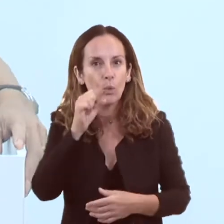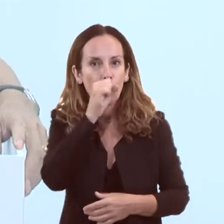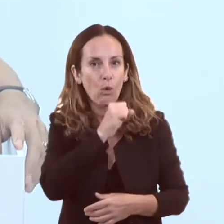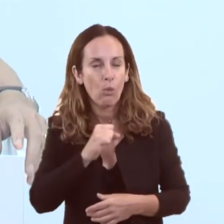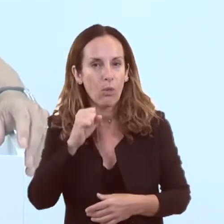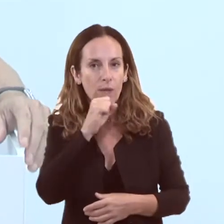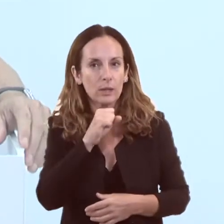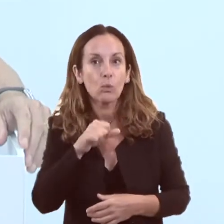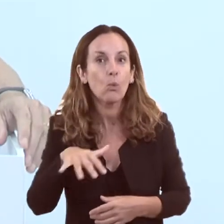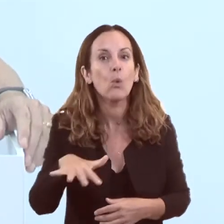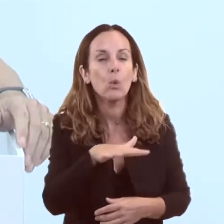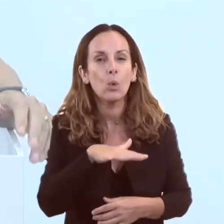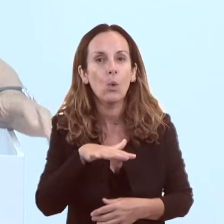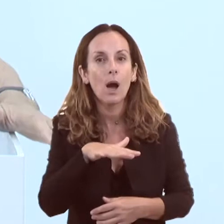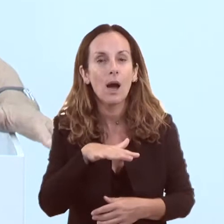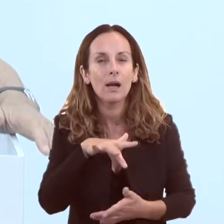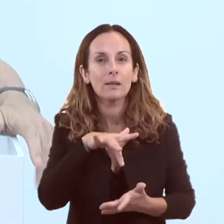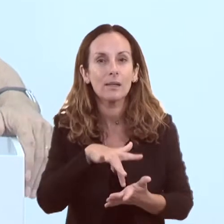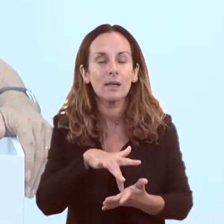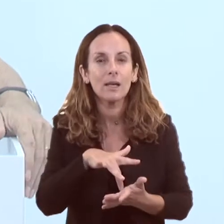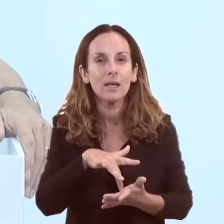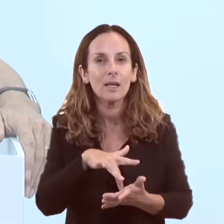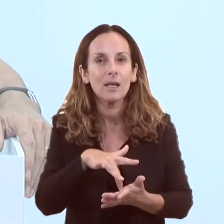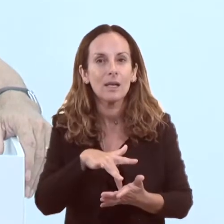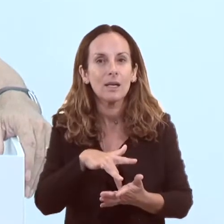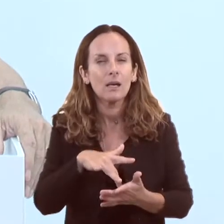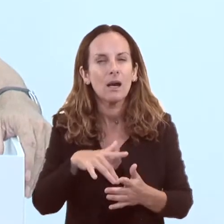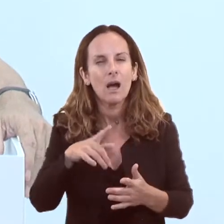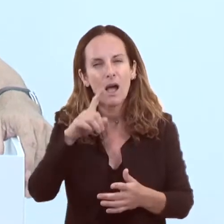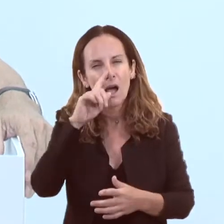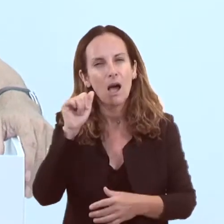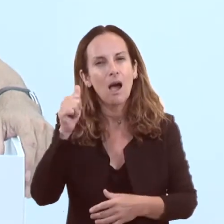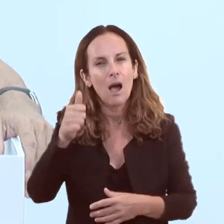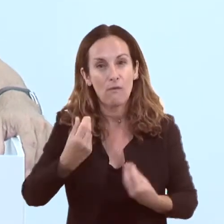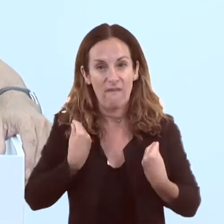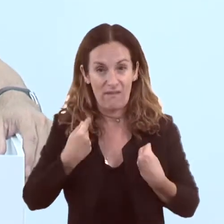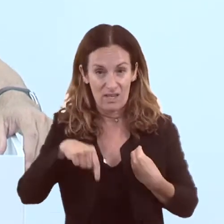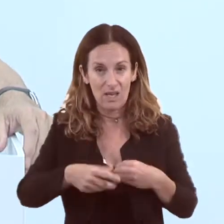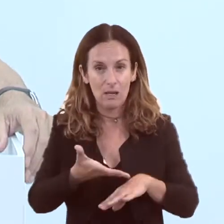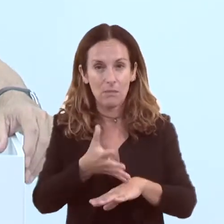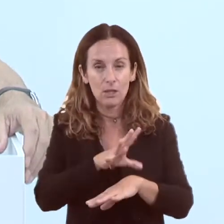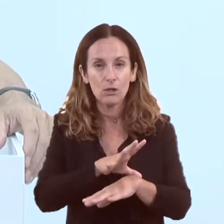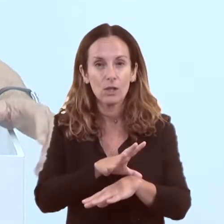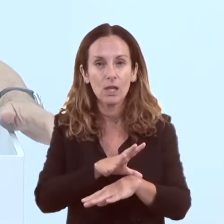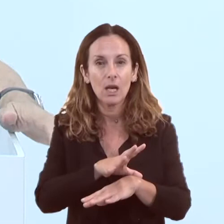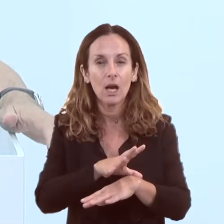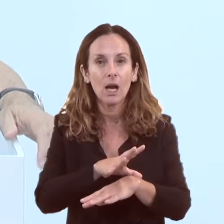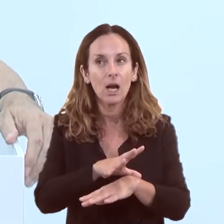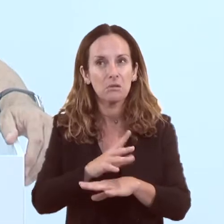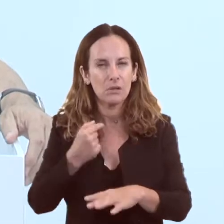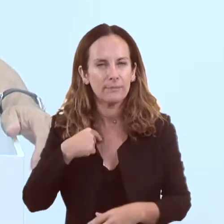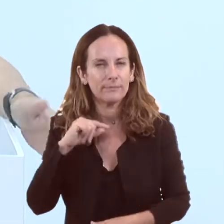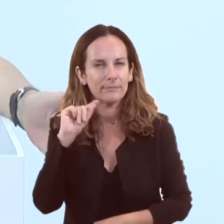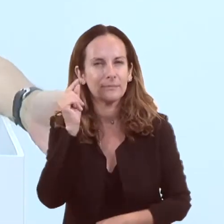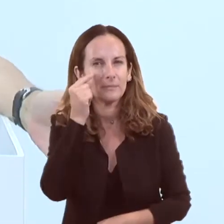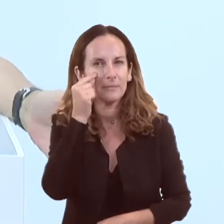que me ha llegado a lo largo de los años de habitar en la isla Pues me ha llegado la noticia del